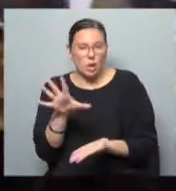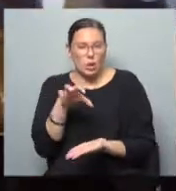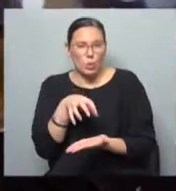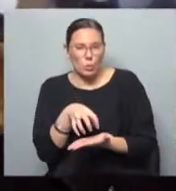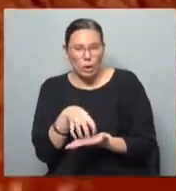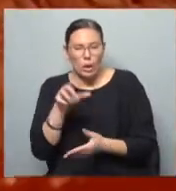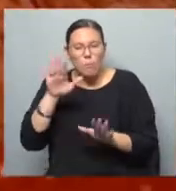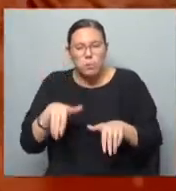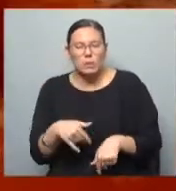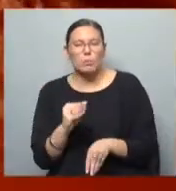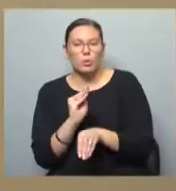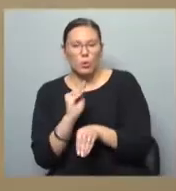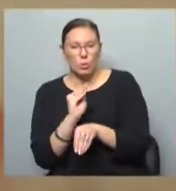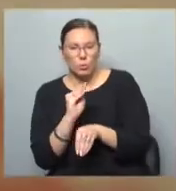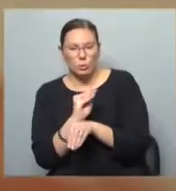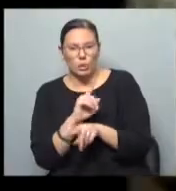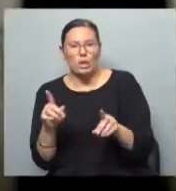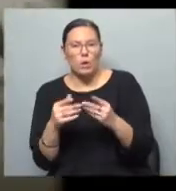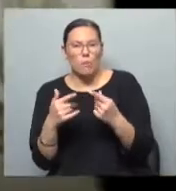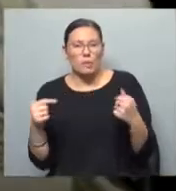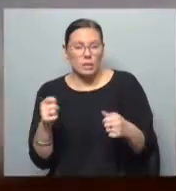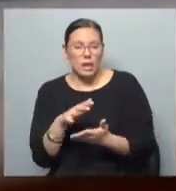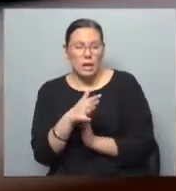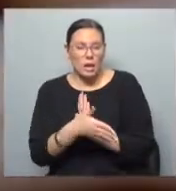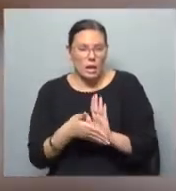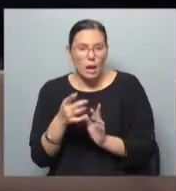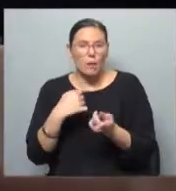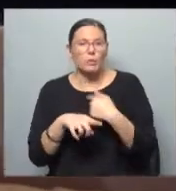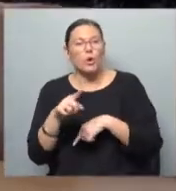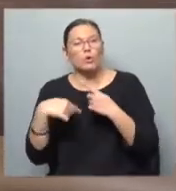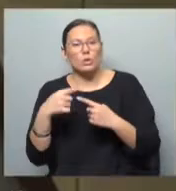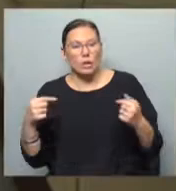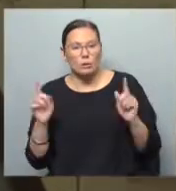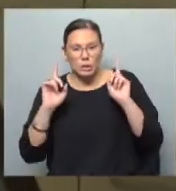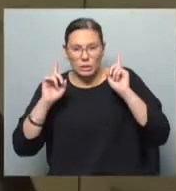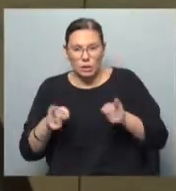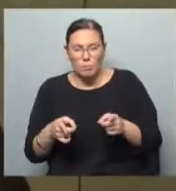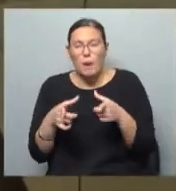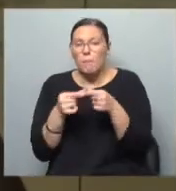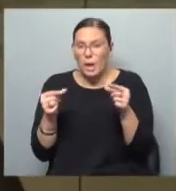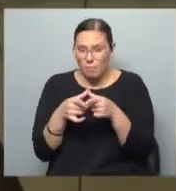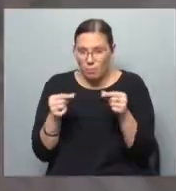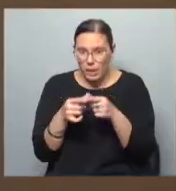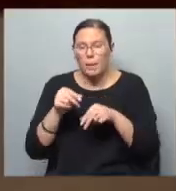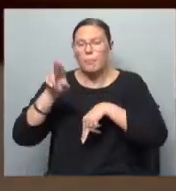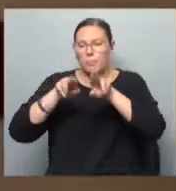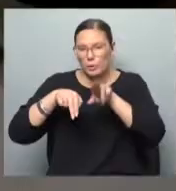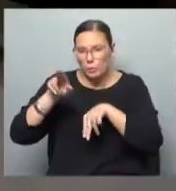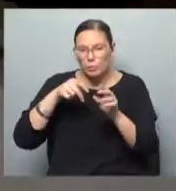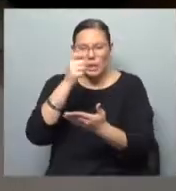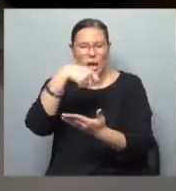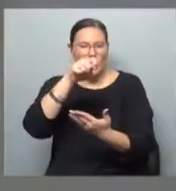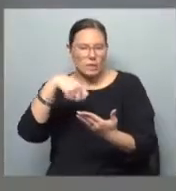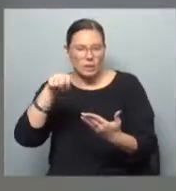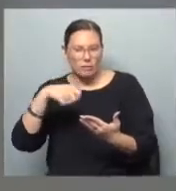como Patrimonio Cultural Inmaterial Nacional. Pero entre otros departamentos tiene uno de papelería, uno de pintura y caligrafía